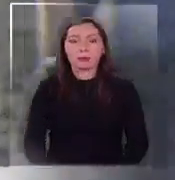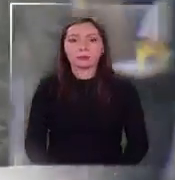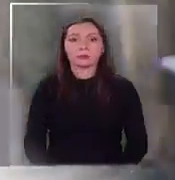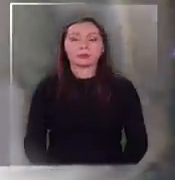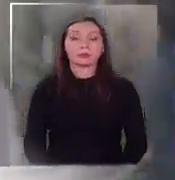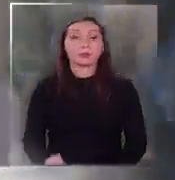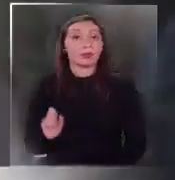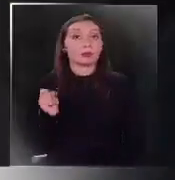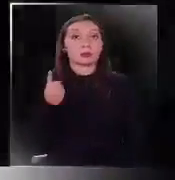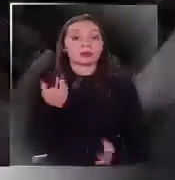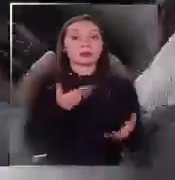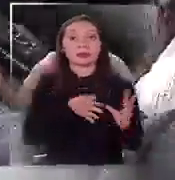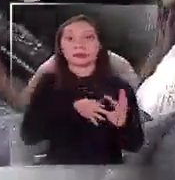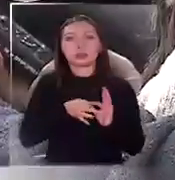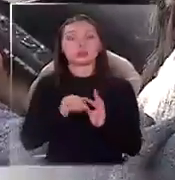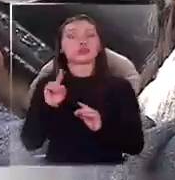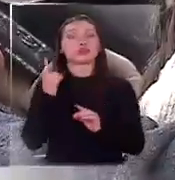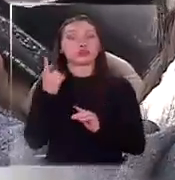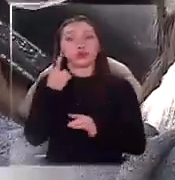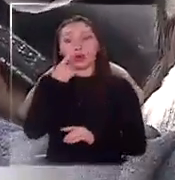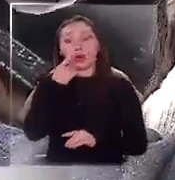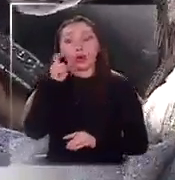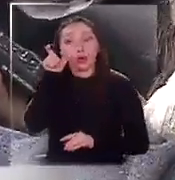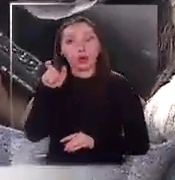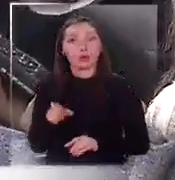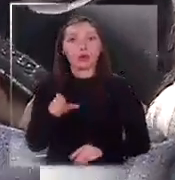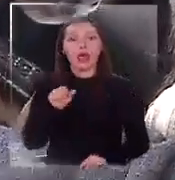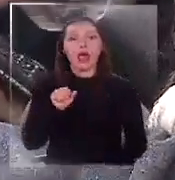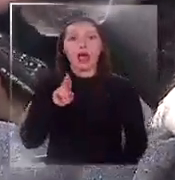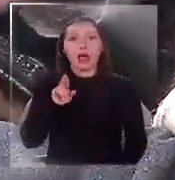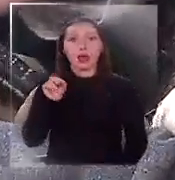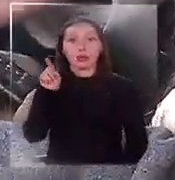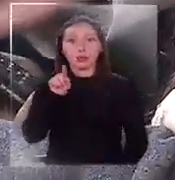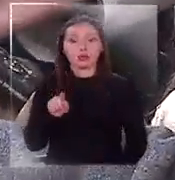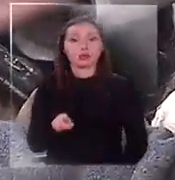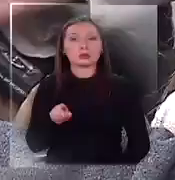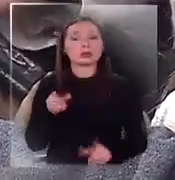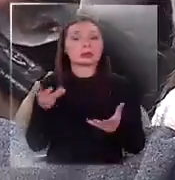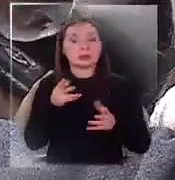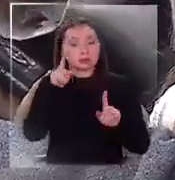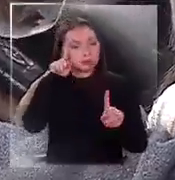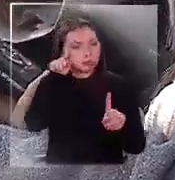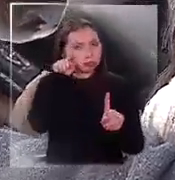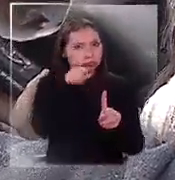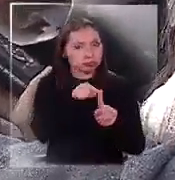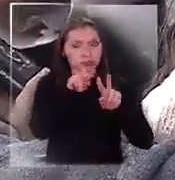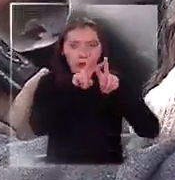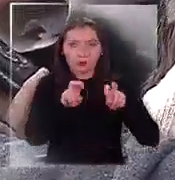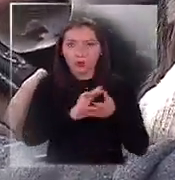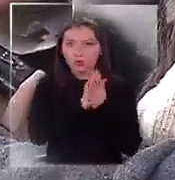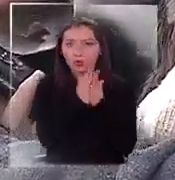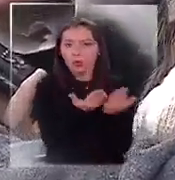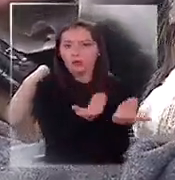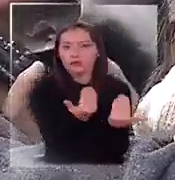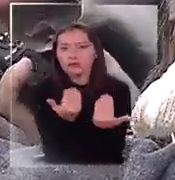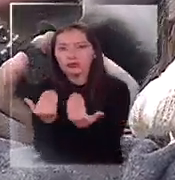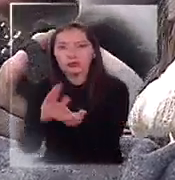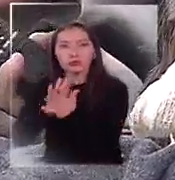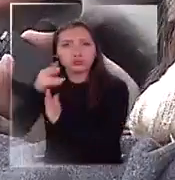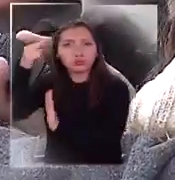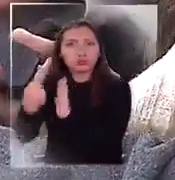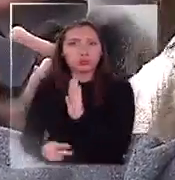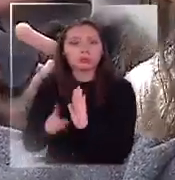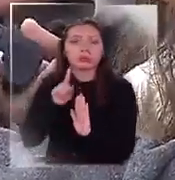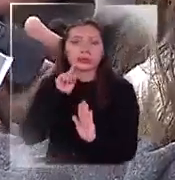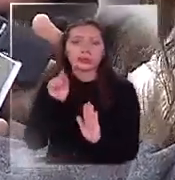principio estaría conformada solo por el señor Araos. Es una línea de investigación y se están haciendo todos los levantamientos patrimoniales y comerciales